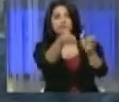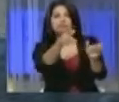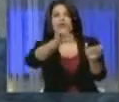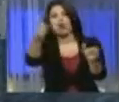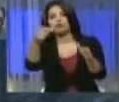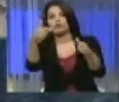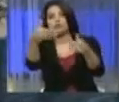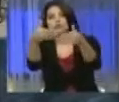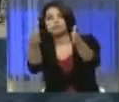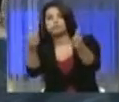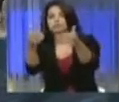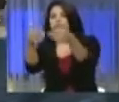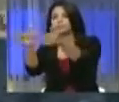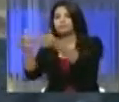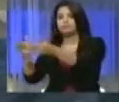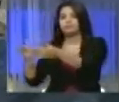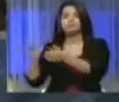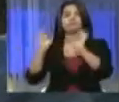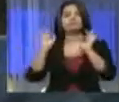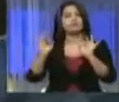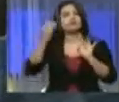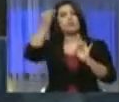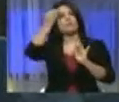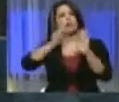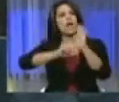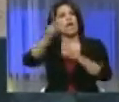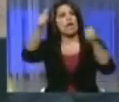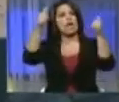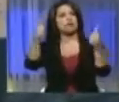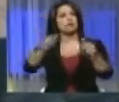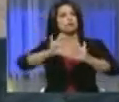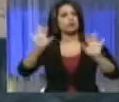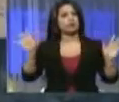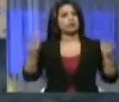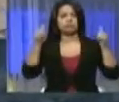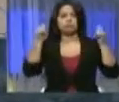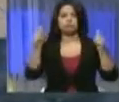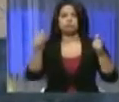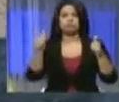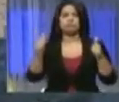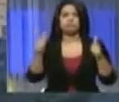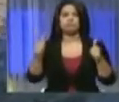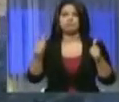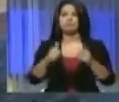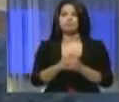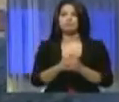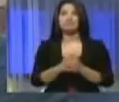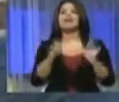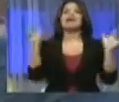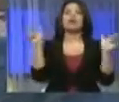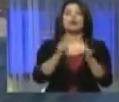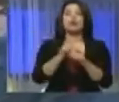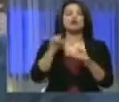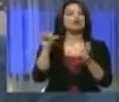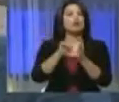todo un éxito total de la reunión del